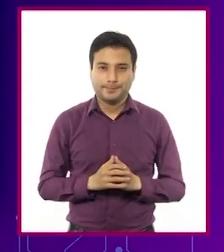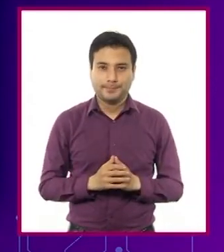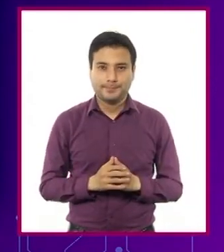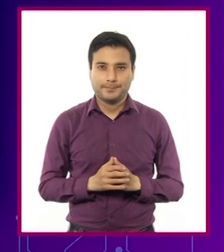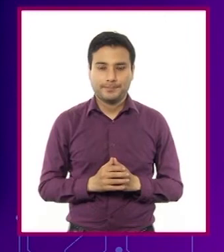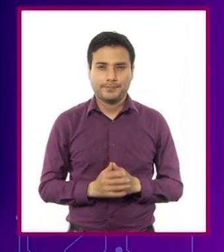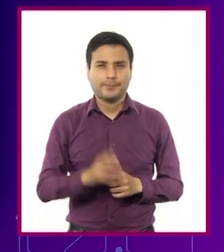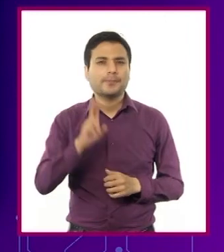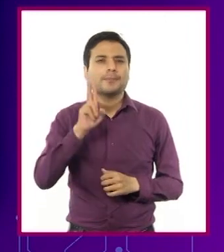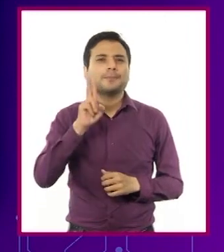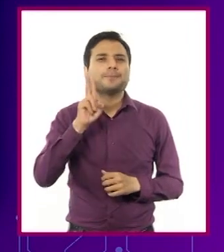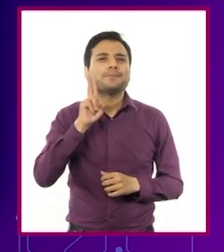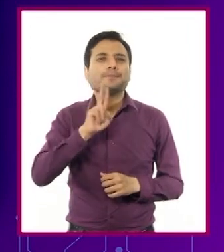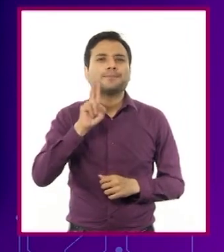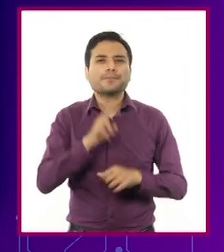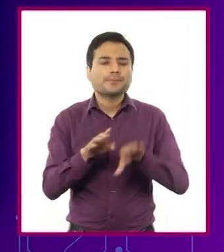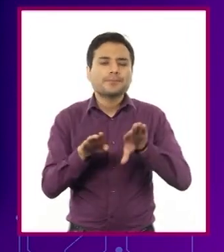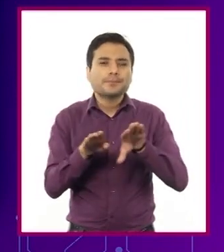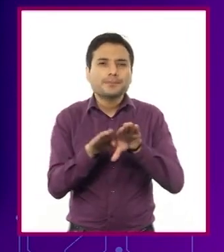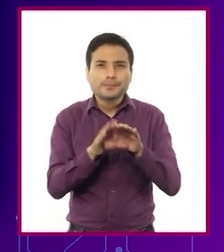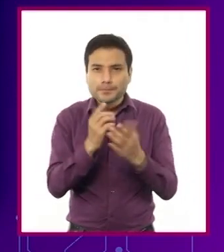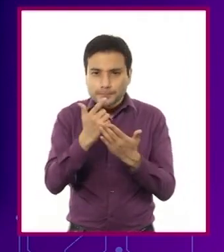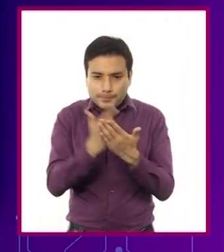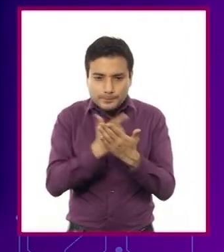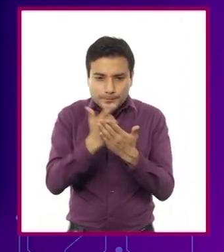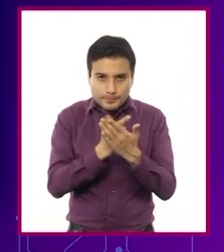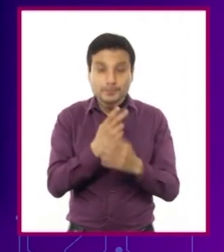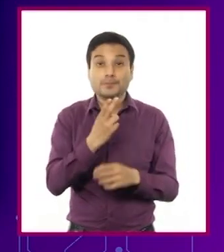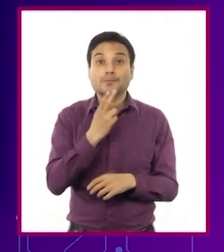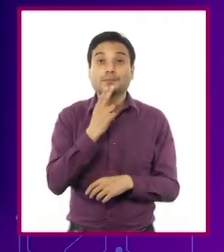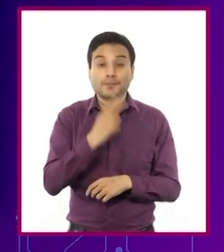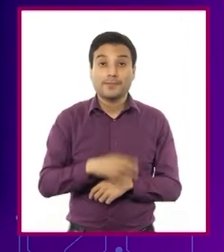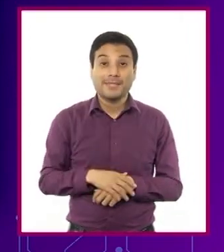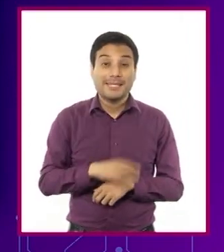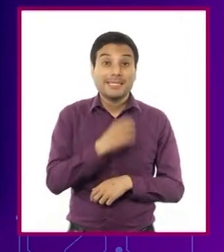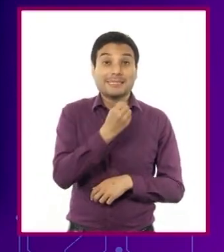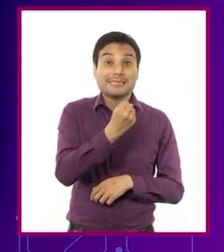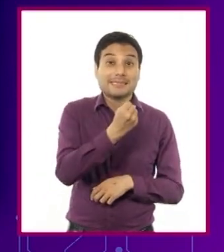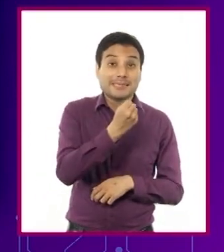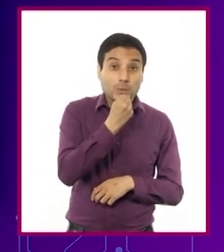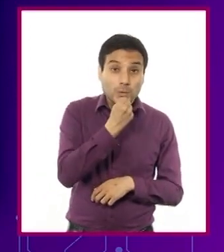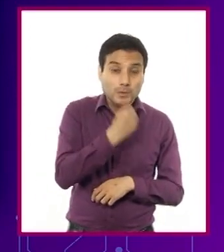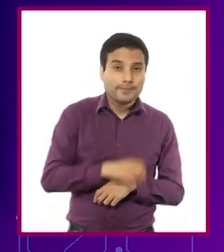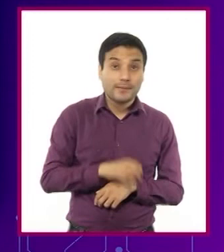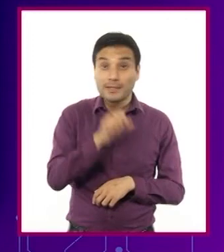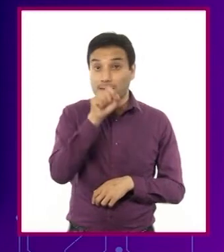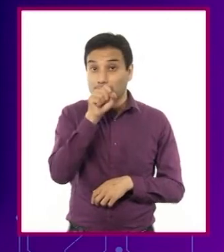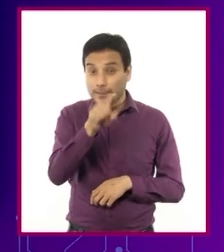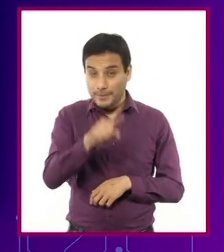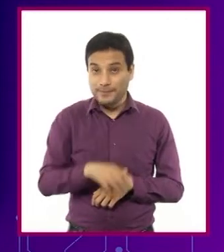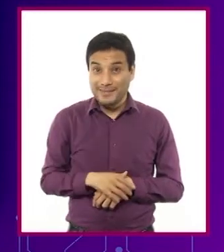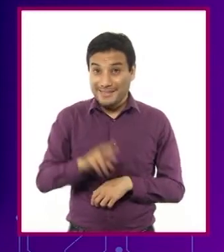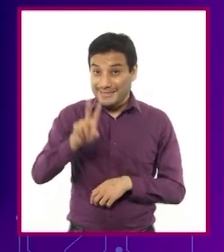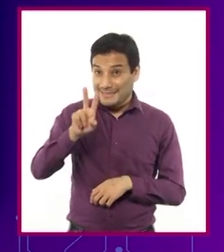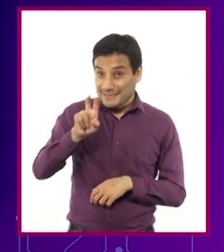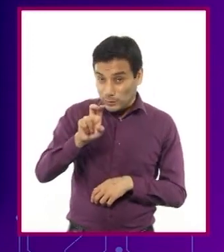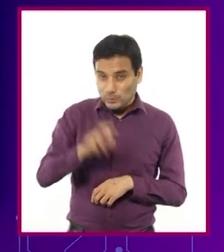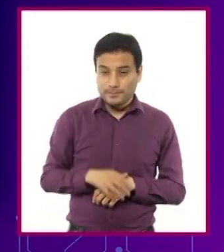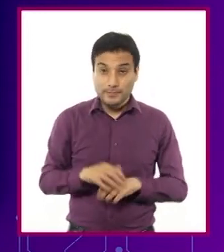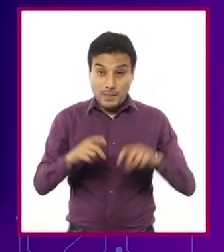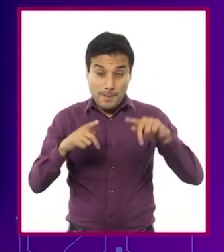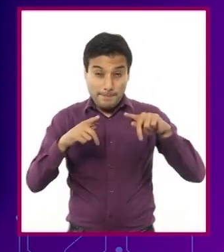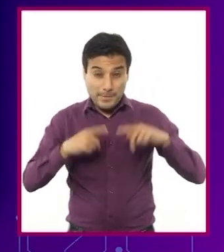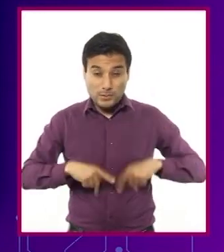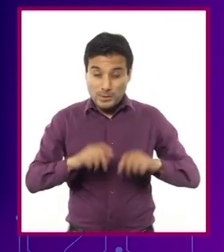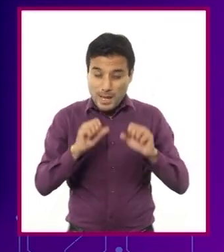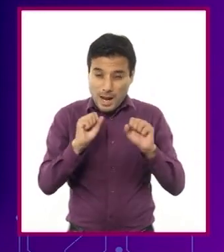se mide en segundos y centésimas de segundo. Cabe destacar que la prueba la gana quien corre más rápido, es